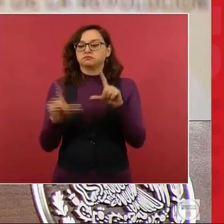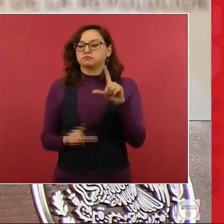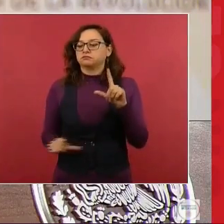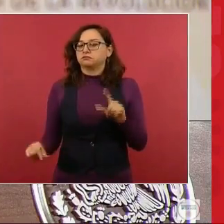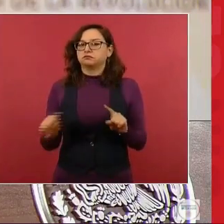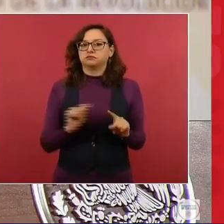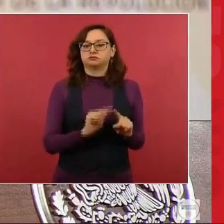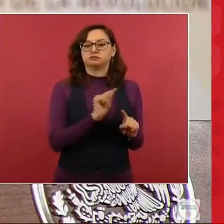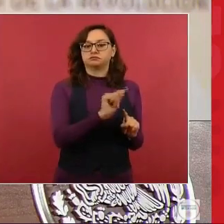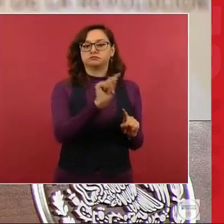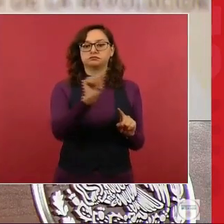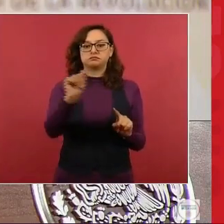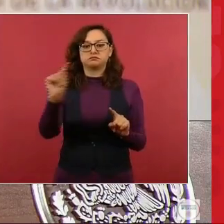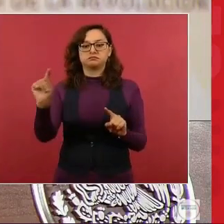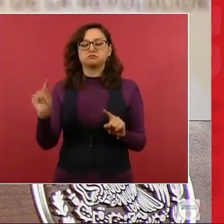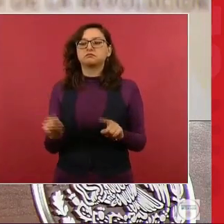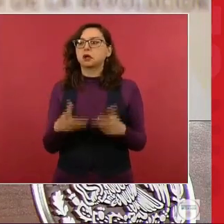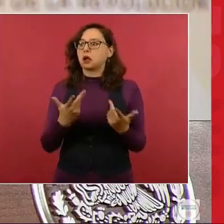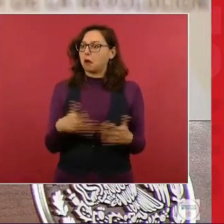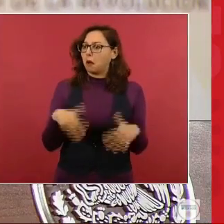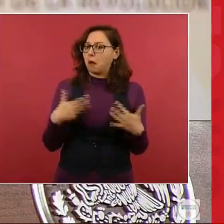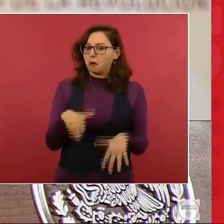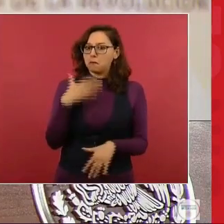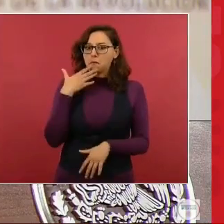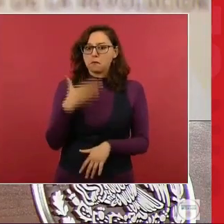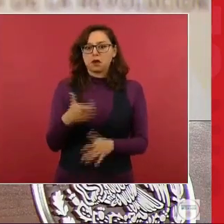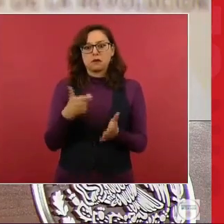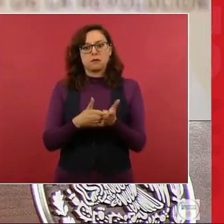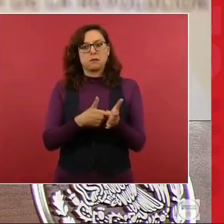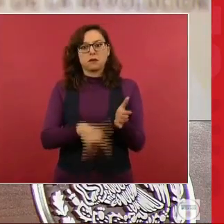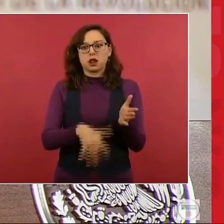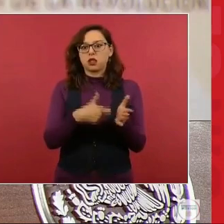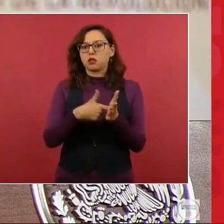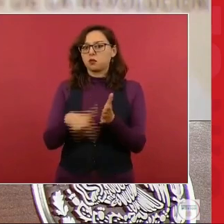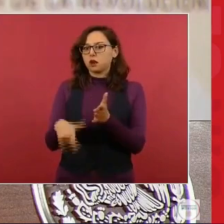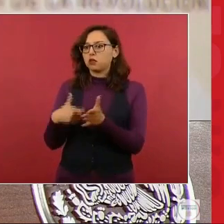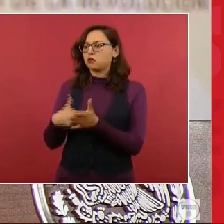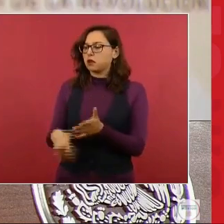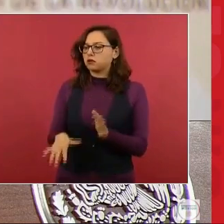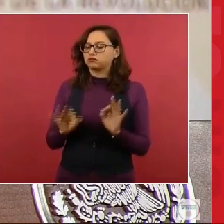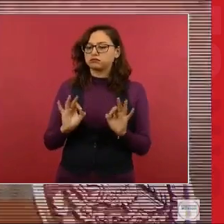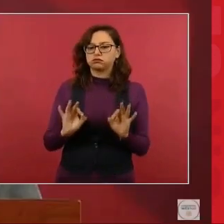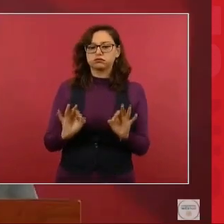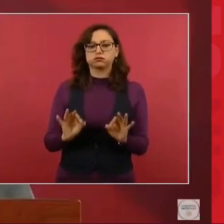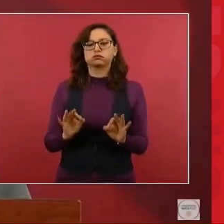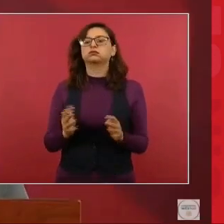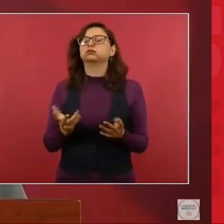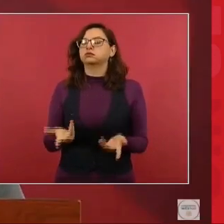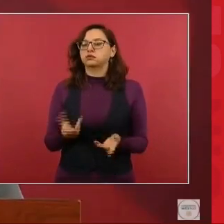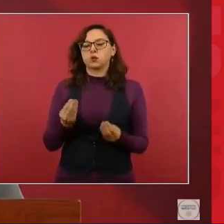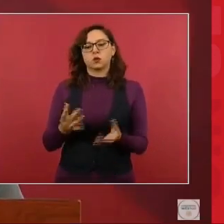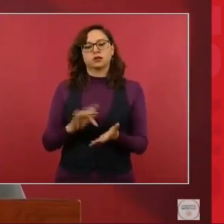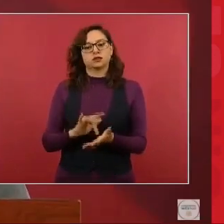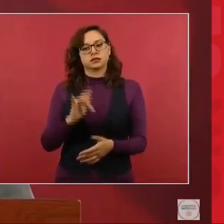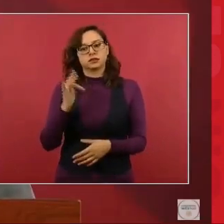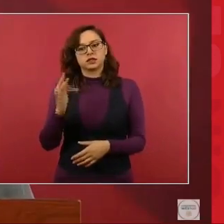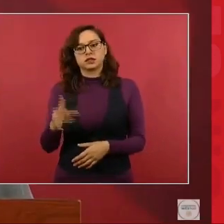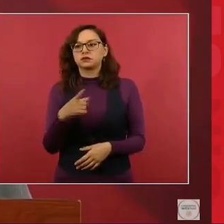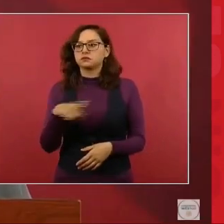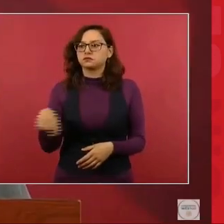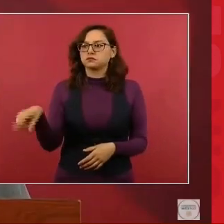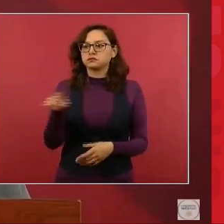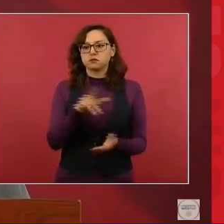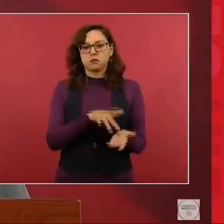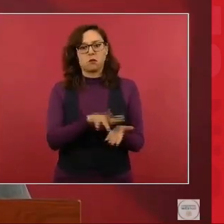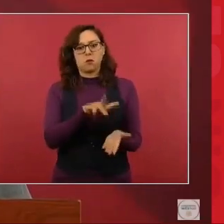ejemplos de distribuidores de gas LP que dan por abajo de los precios máximos en su región, cosa que les agradecemos por ser